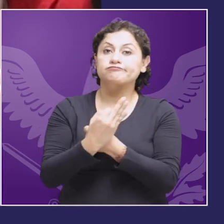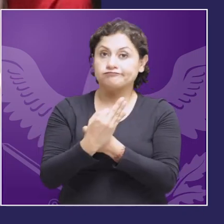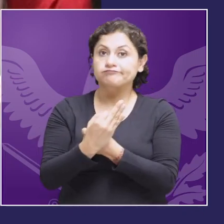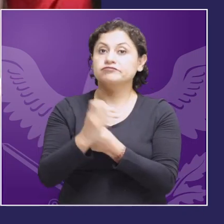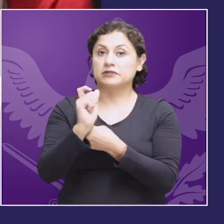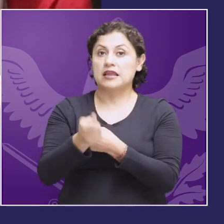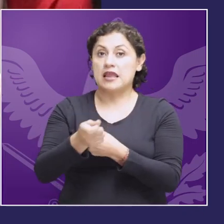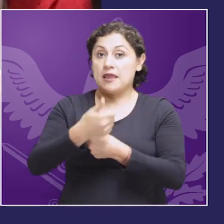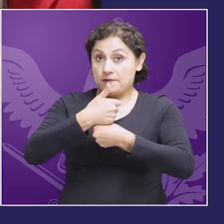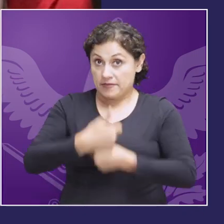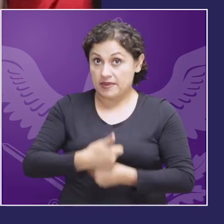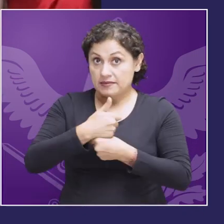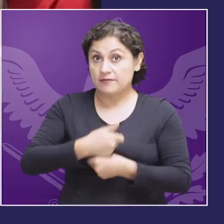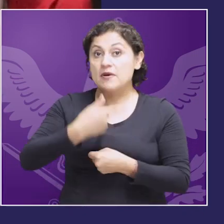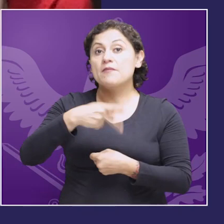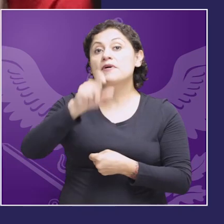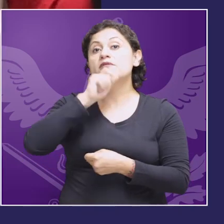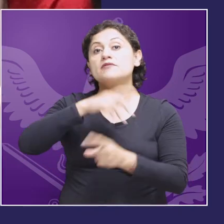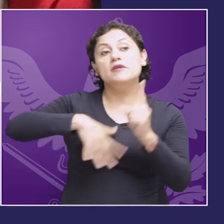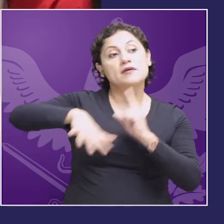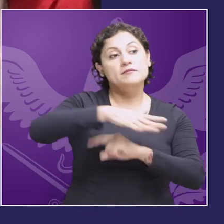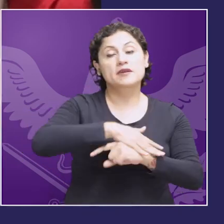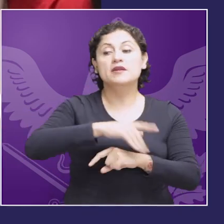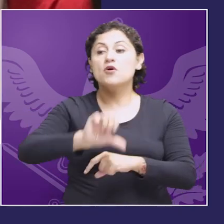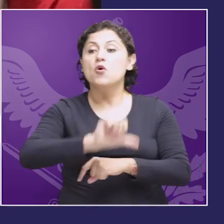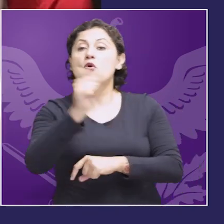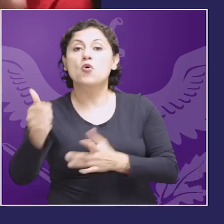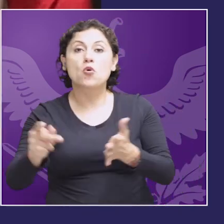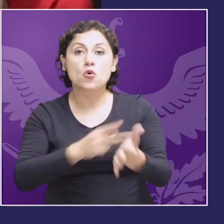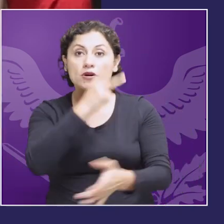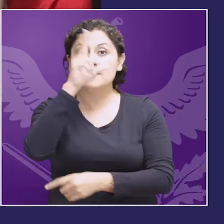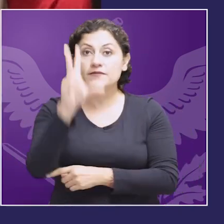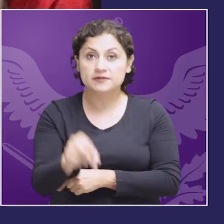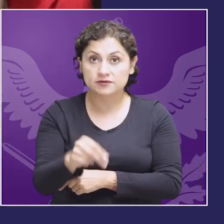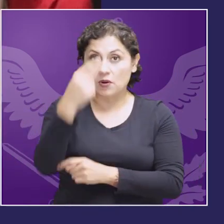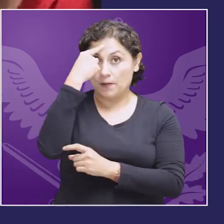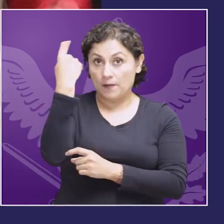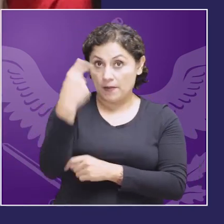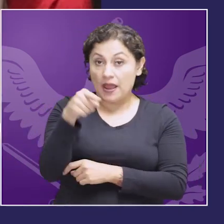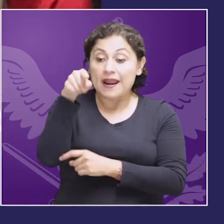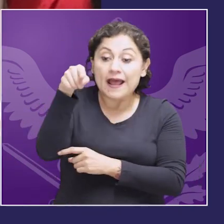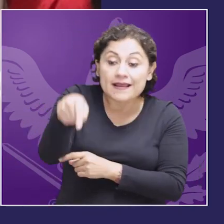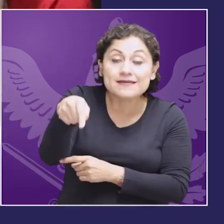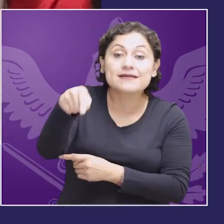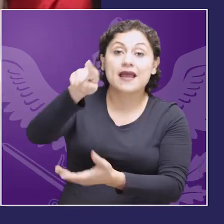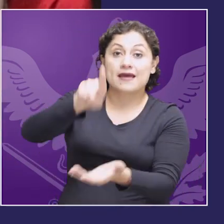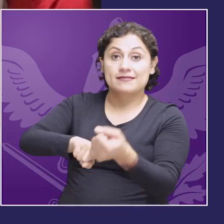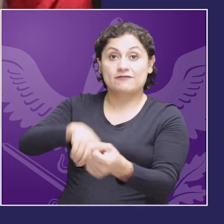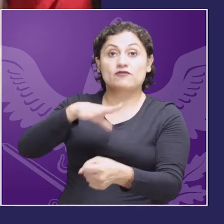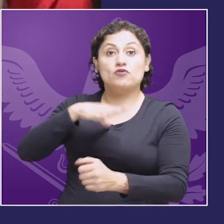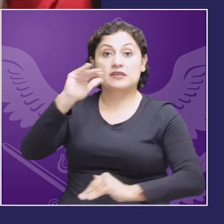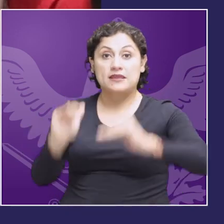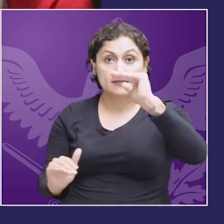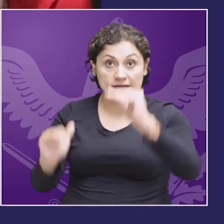las medidas de no repetición, para que se sepa que en esas relaciones hay desigualdad y de allí que lo etiquetemos como un